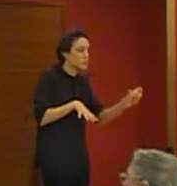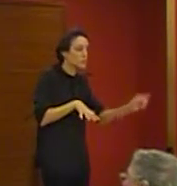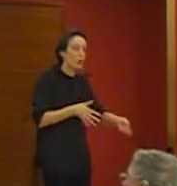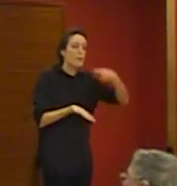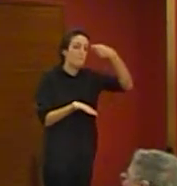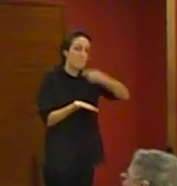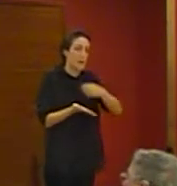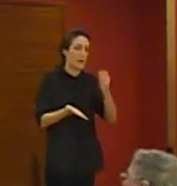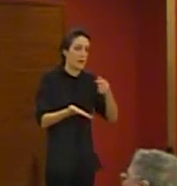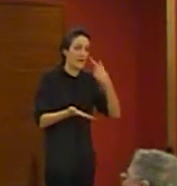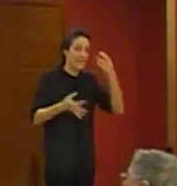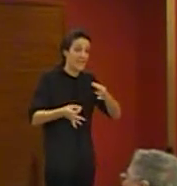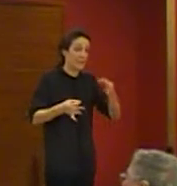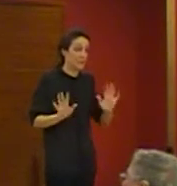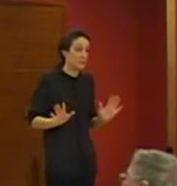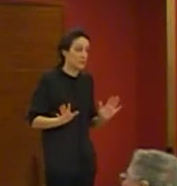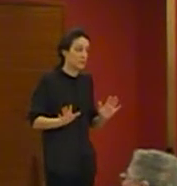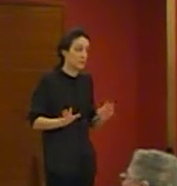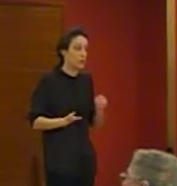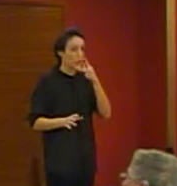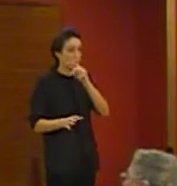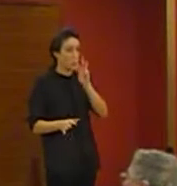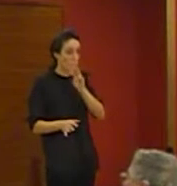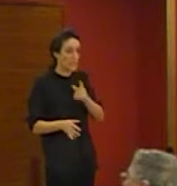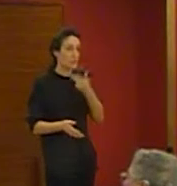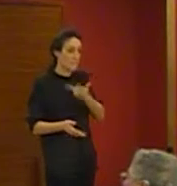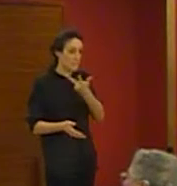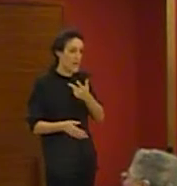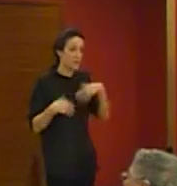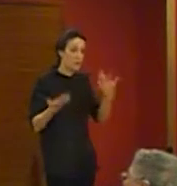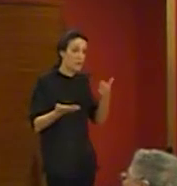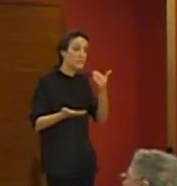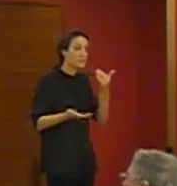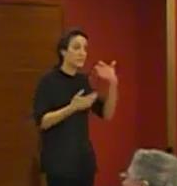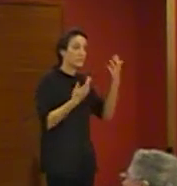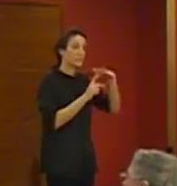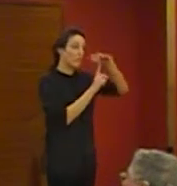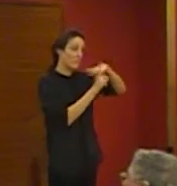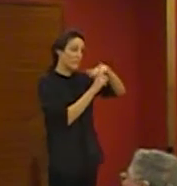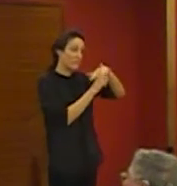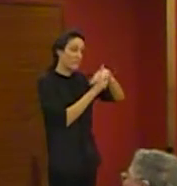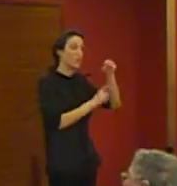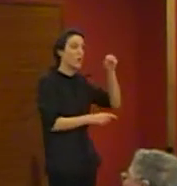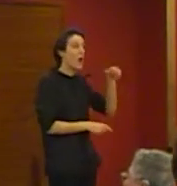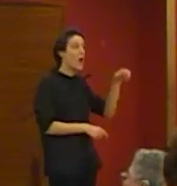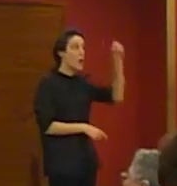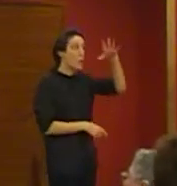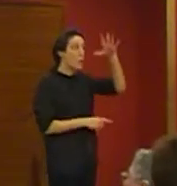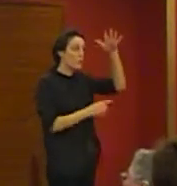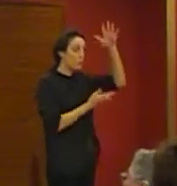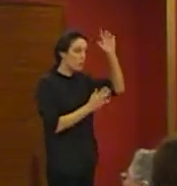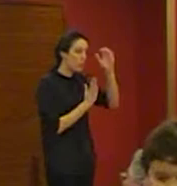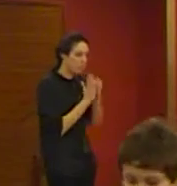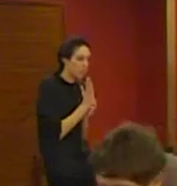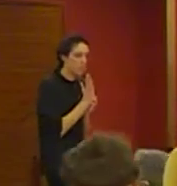tomando sencillamente esa medida ya reduciríamos la factura de la luz enormemente en España